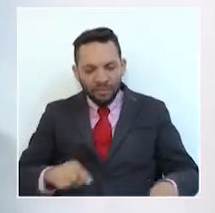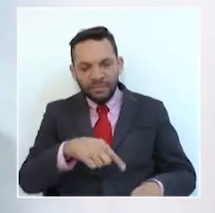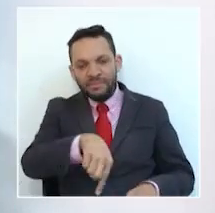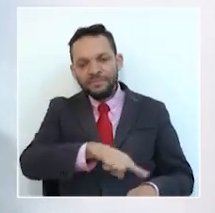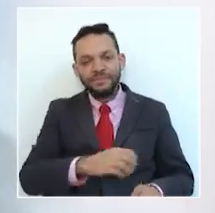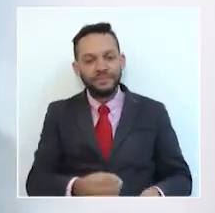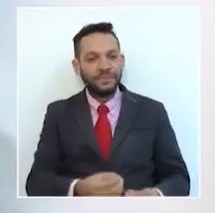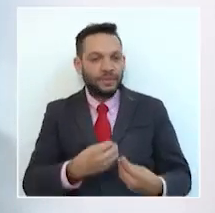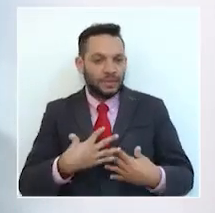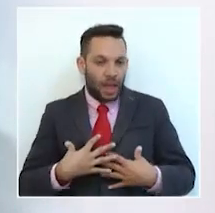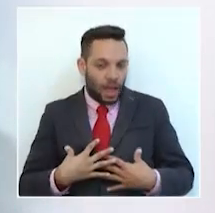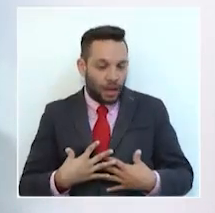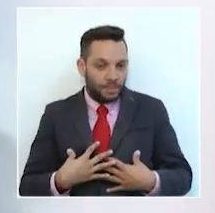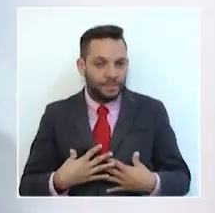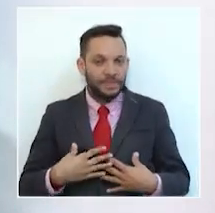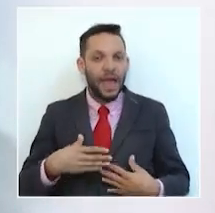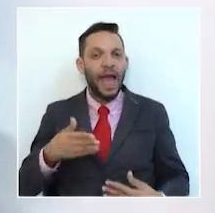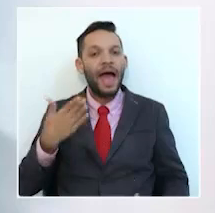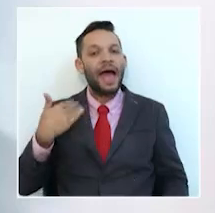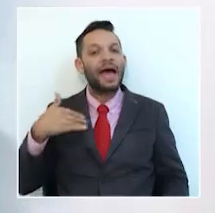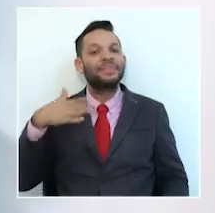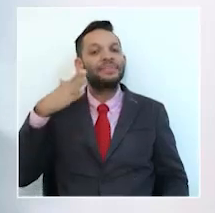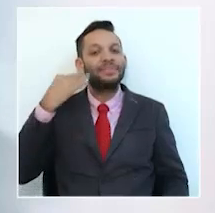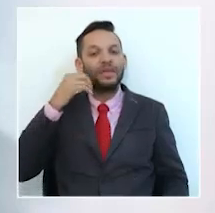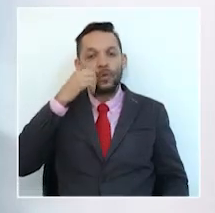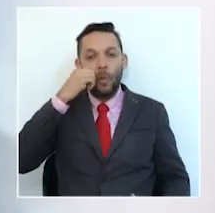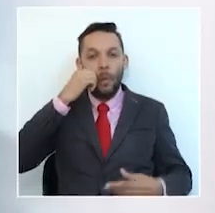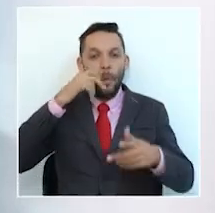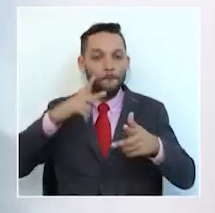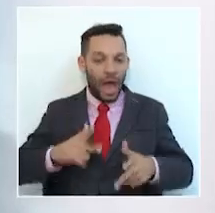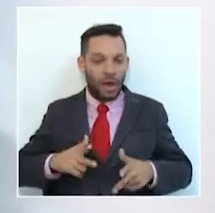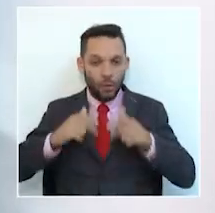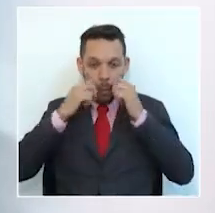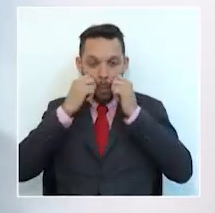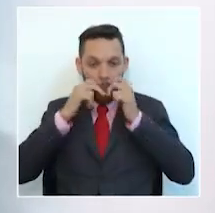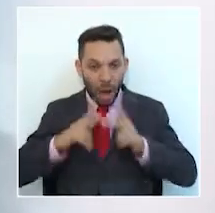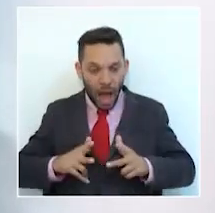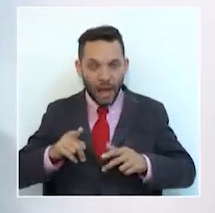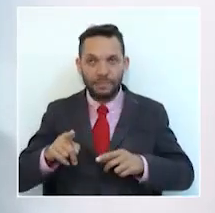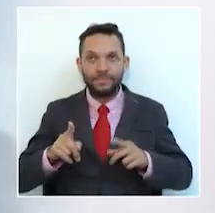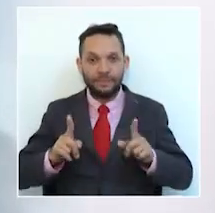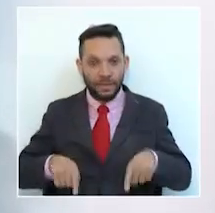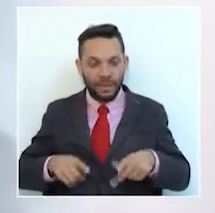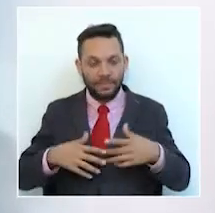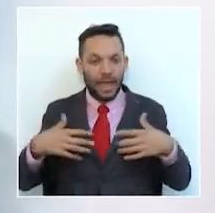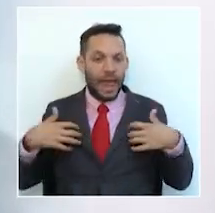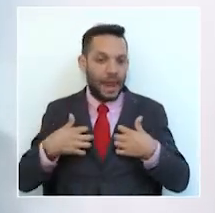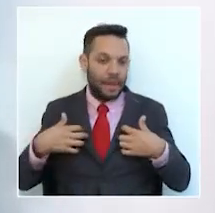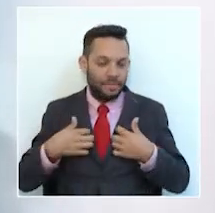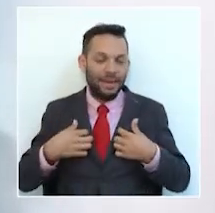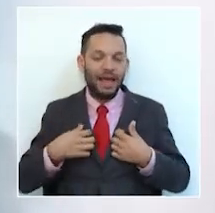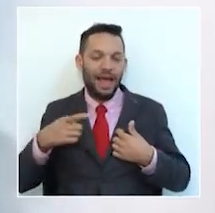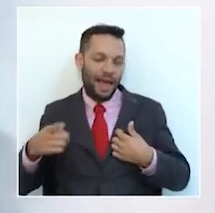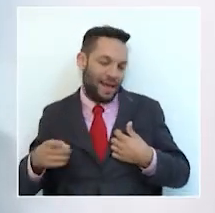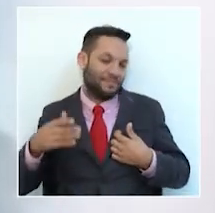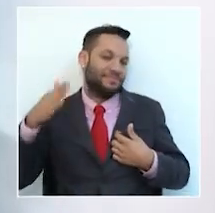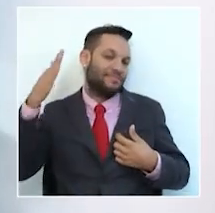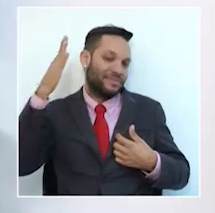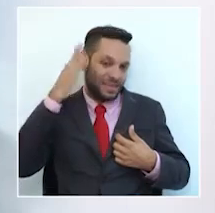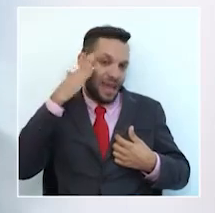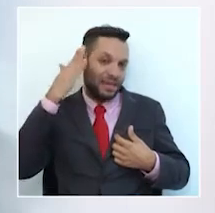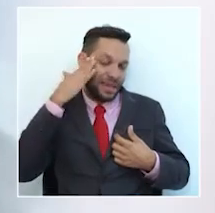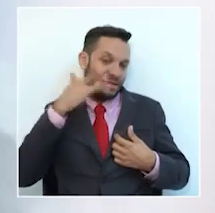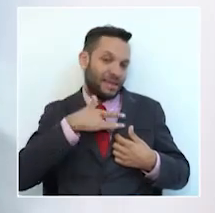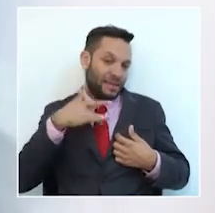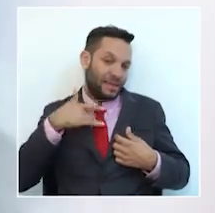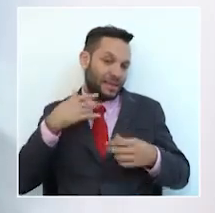que los usaban los humanos pues algún otro tipo de organismos que tenemos en naturaleza y en todas las partes